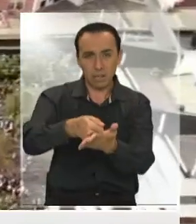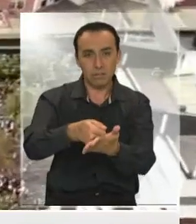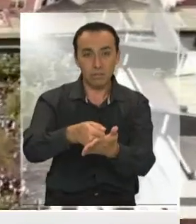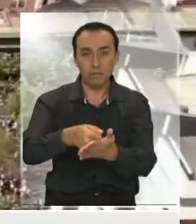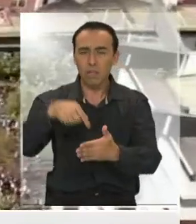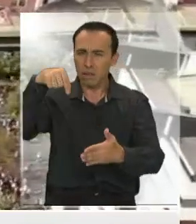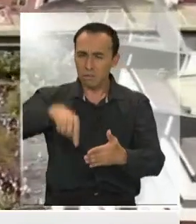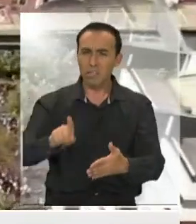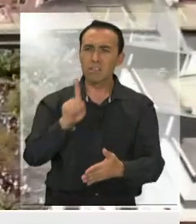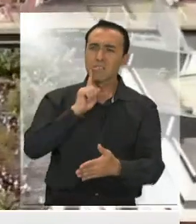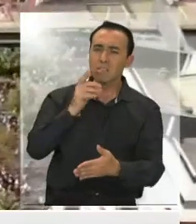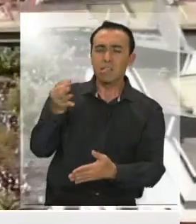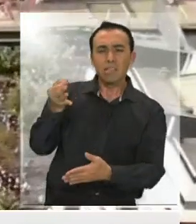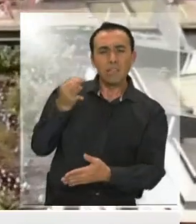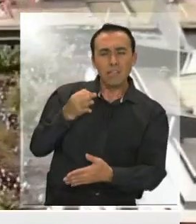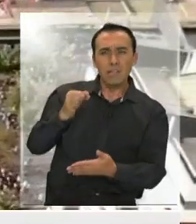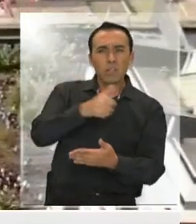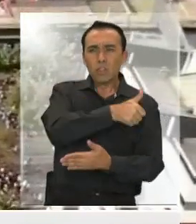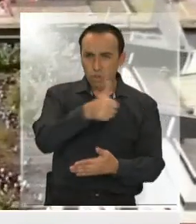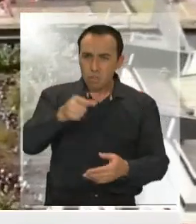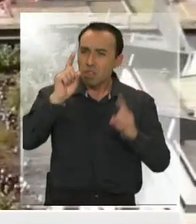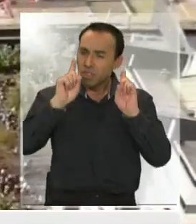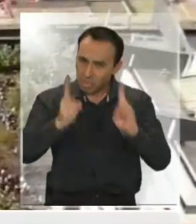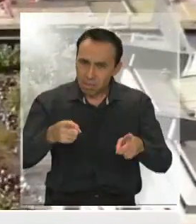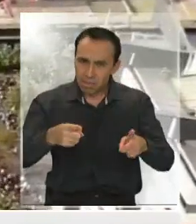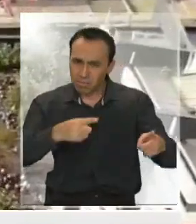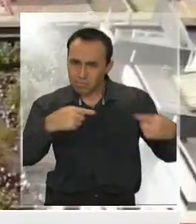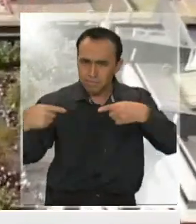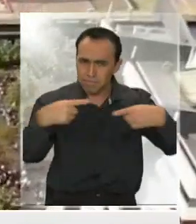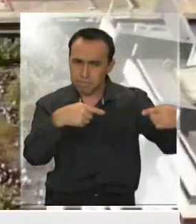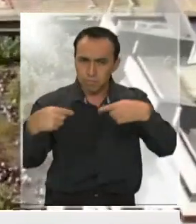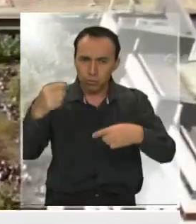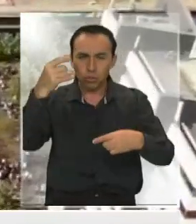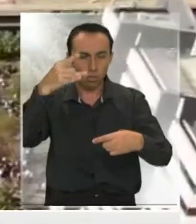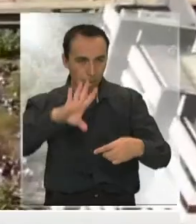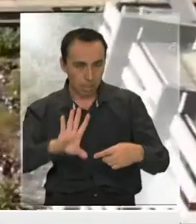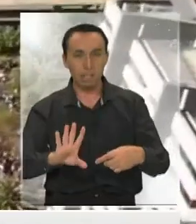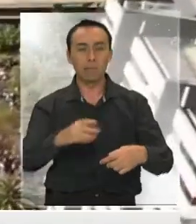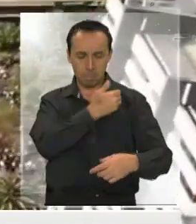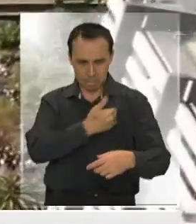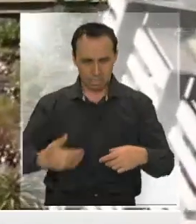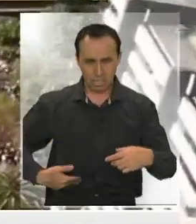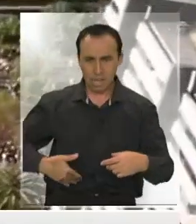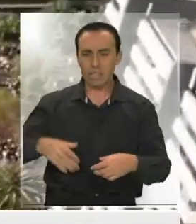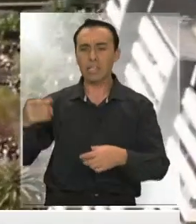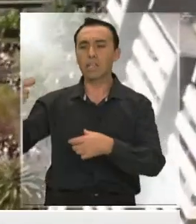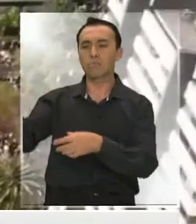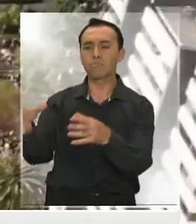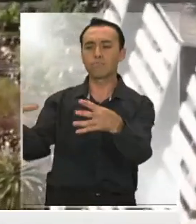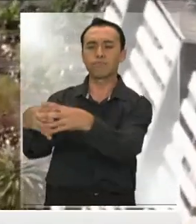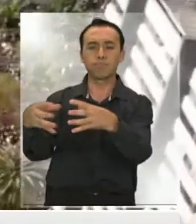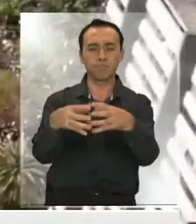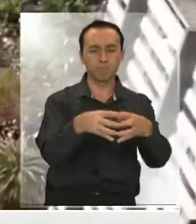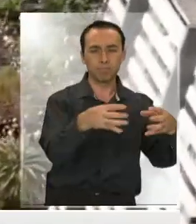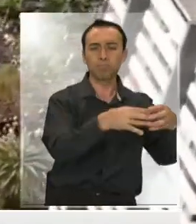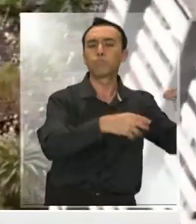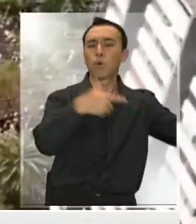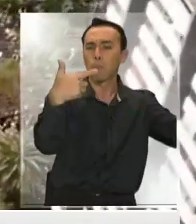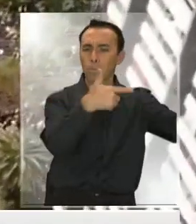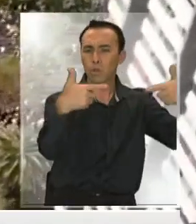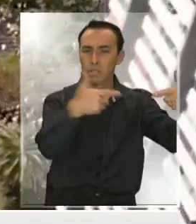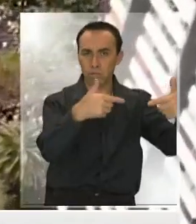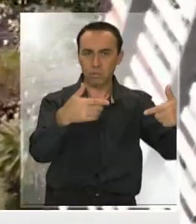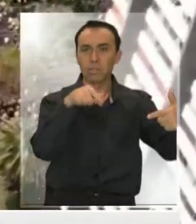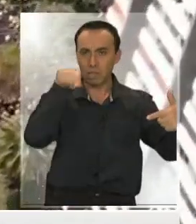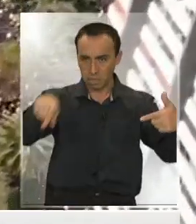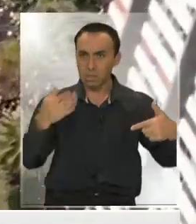Sole, que decía que todos tienen que ser parte de la discusión y que no solamente solo el presidente de partido, yo comparto eso, creo que en este debate también tienen que estar